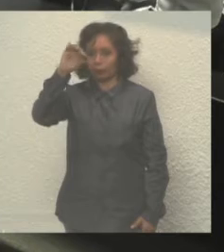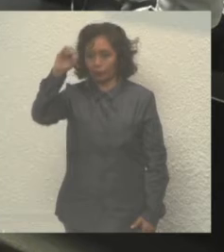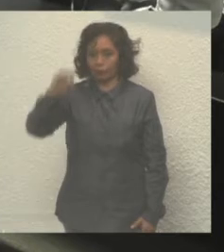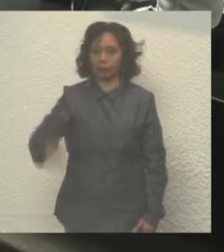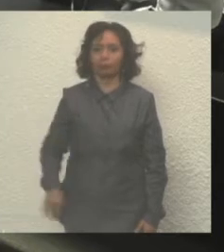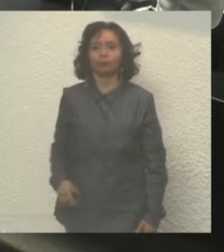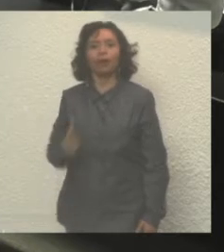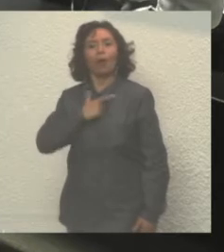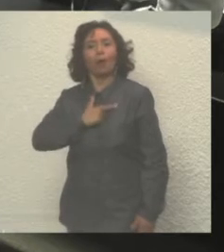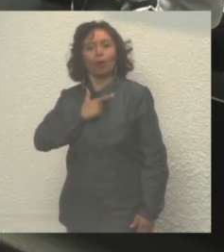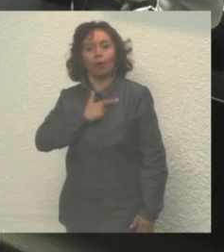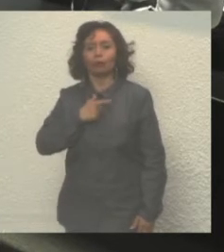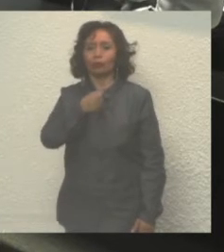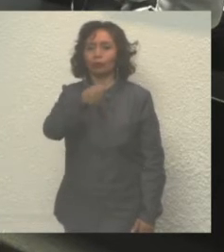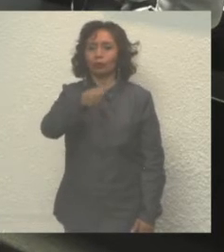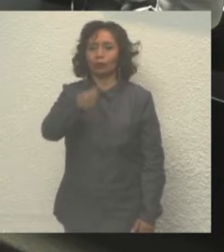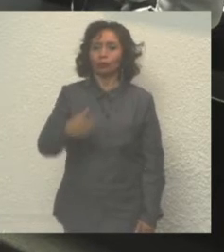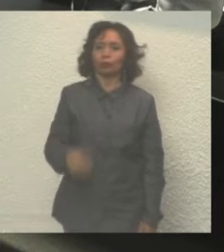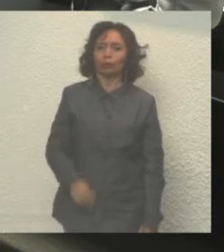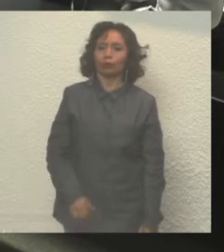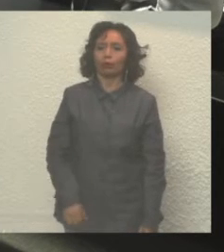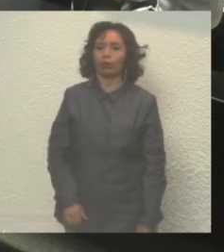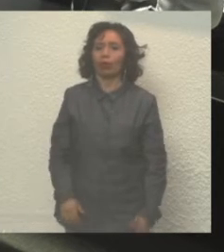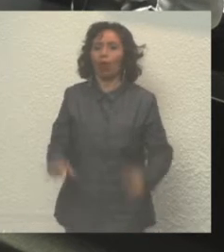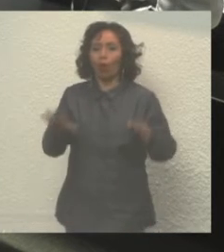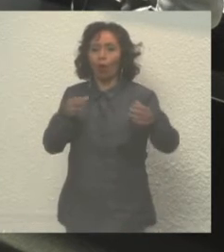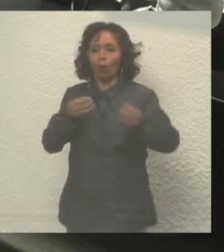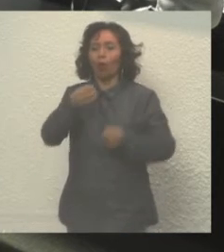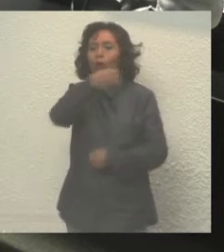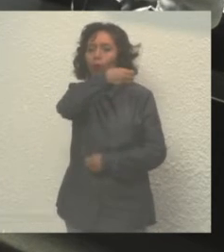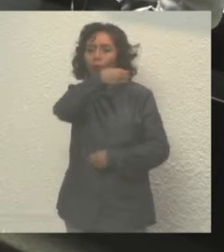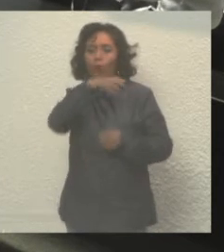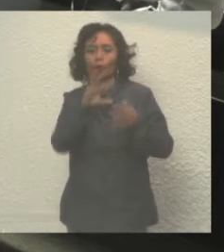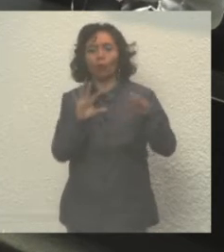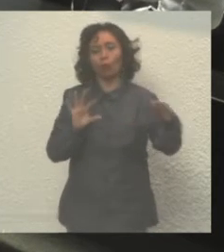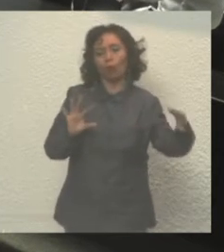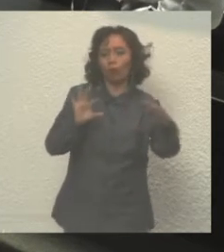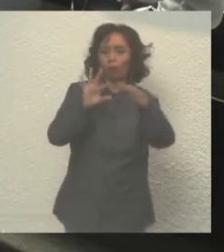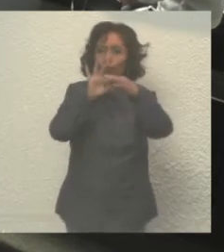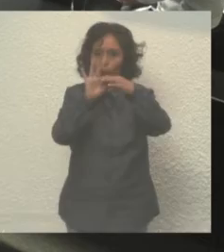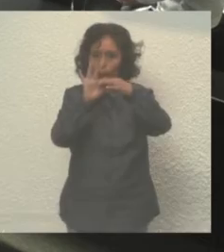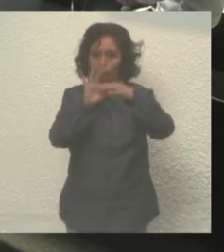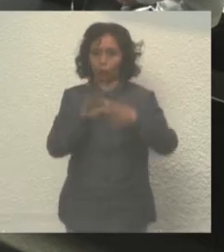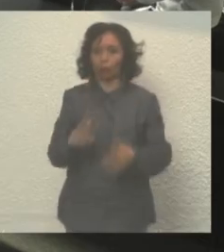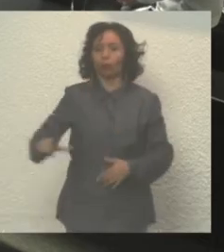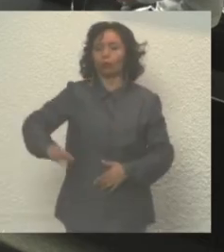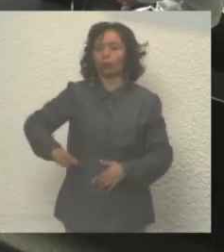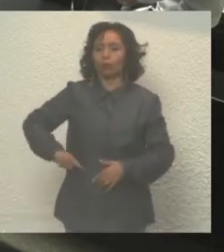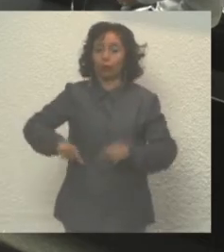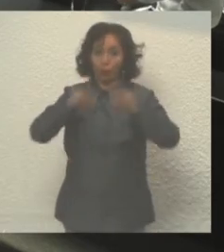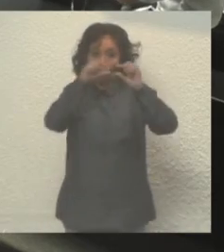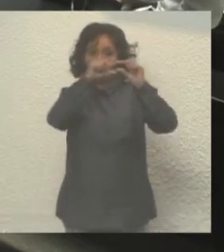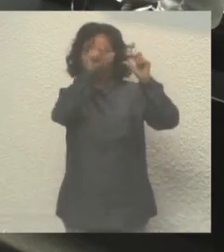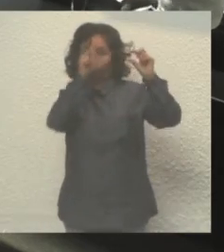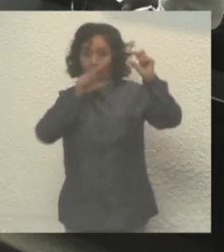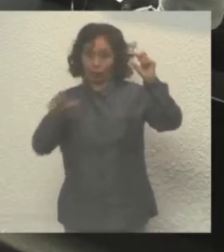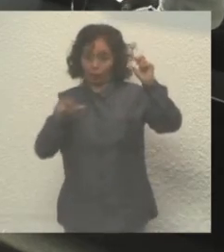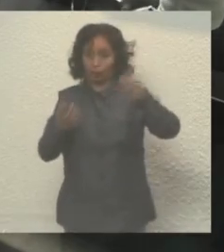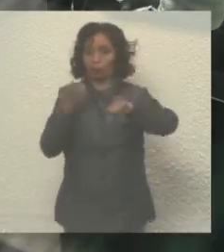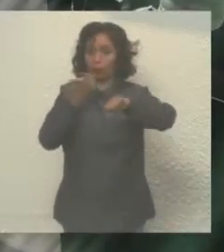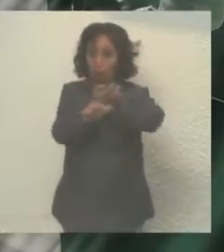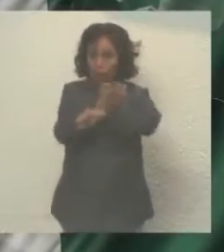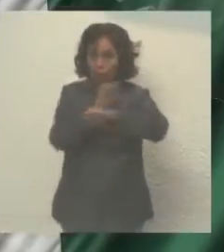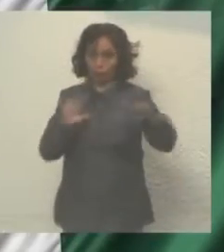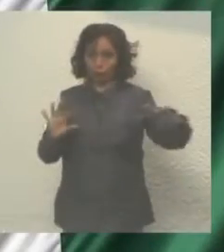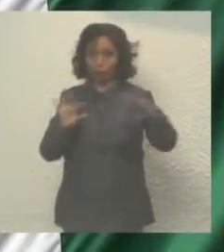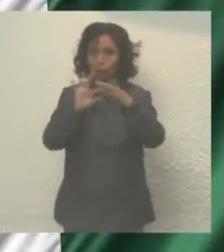Me da gusto saludar a don Arturo Emiliano Abreu, coordinador de los programas de bienestar del Gobierno de México en el Estado.